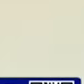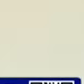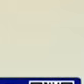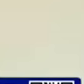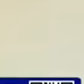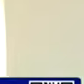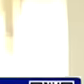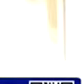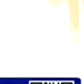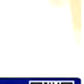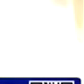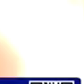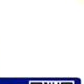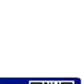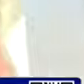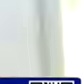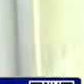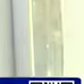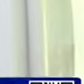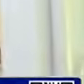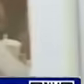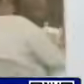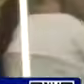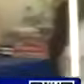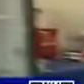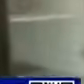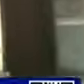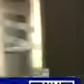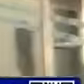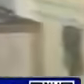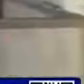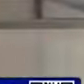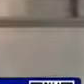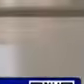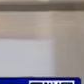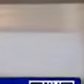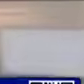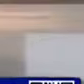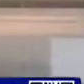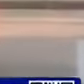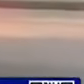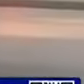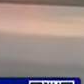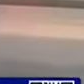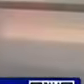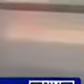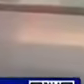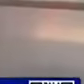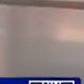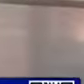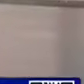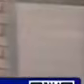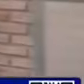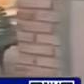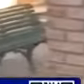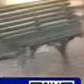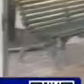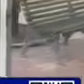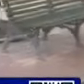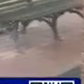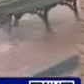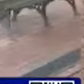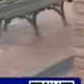listo. Bien, muchísimas gracias. Nos acaban de informar que el director distrital acaba de salir de